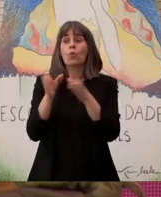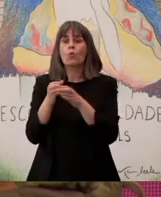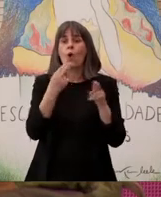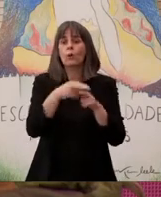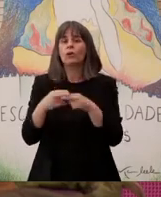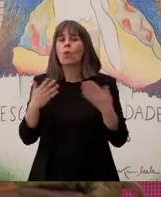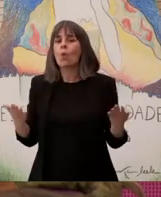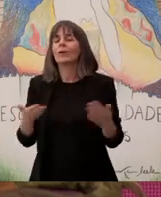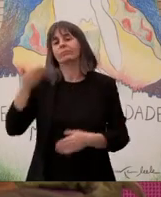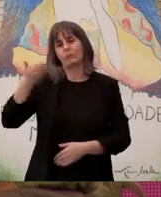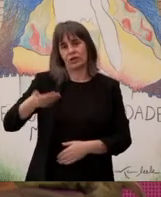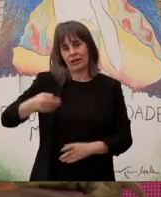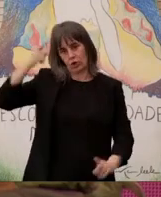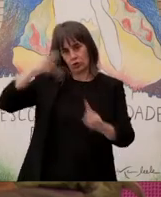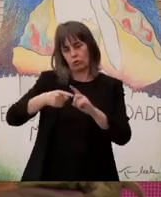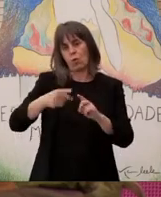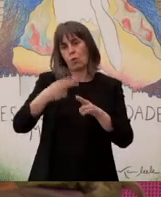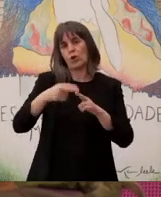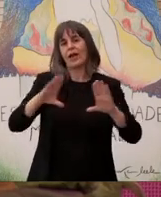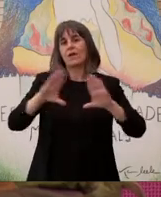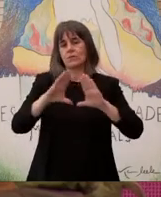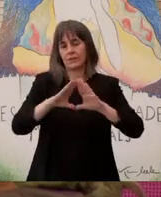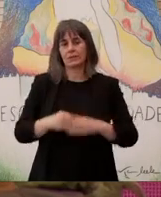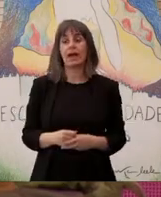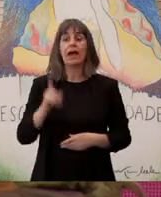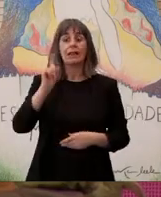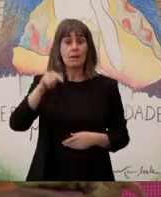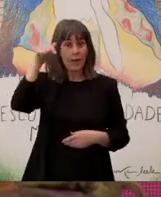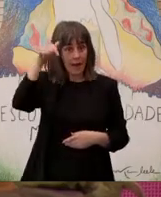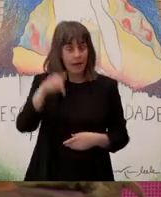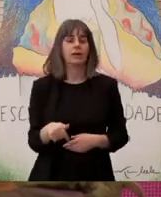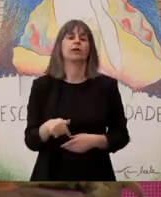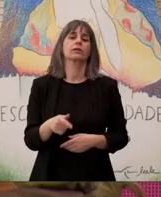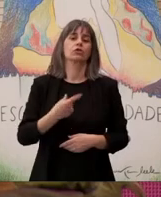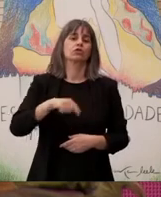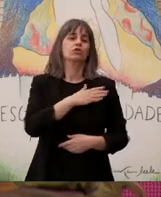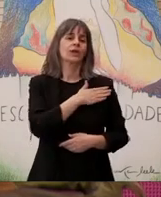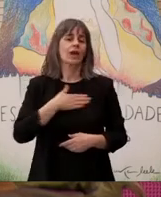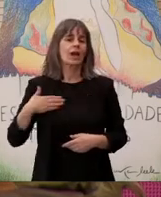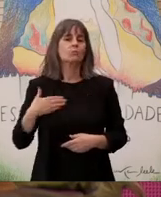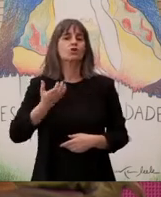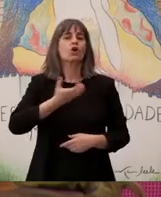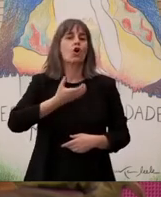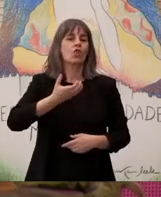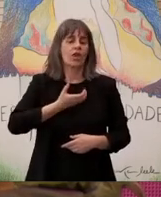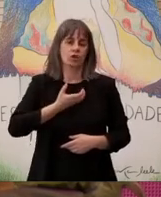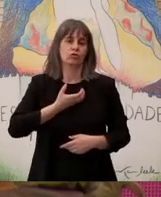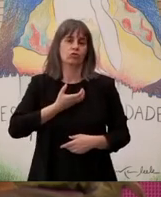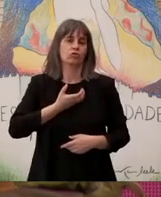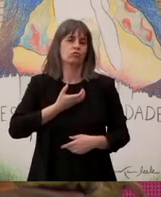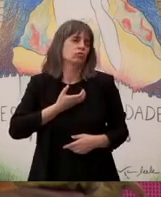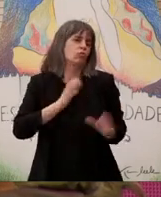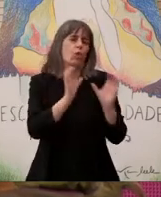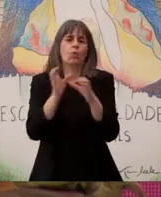políticas feministas también aquí fisemos a bondad en todo momento de que fuesen con sellos de distinta